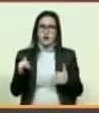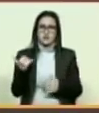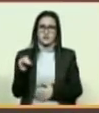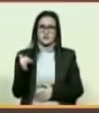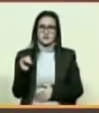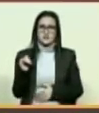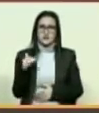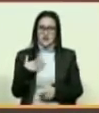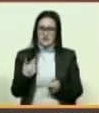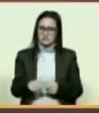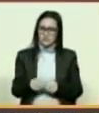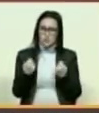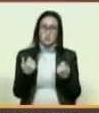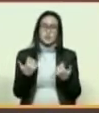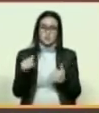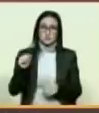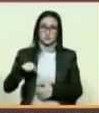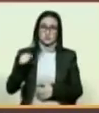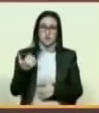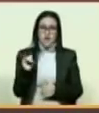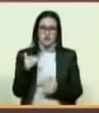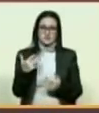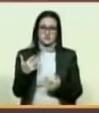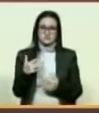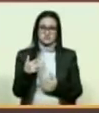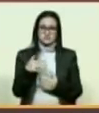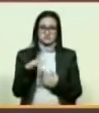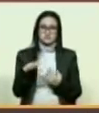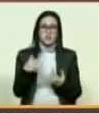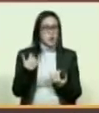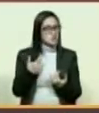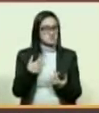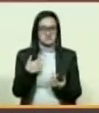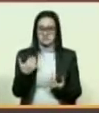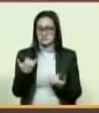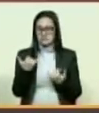intenciones de boicotearlo, ha habido muchas intenciones de sabotearlo. Nosotros estamos listos.